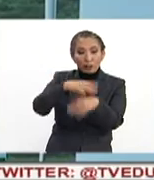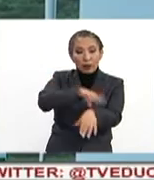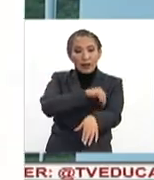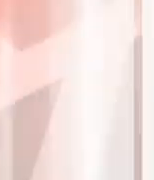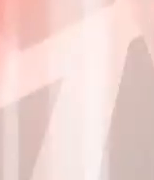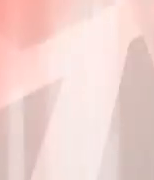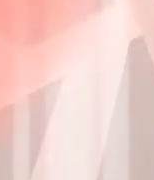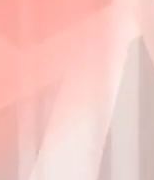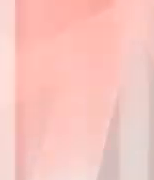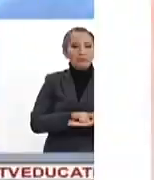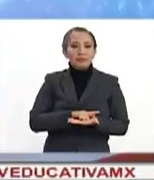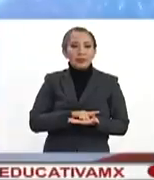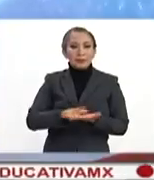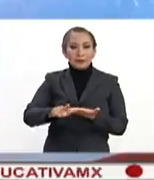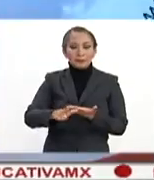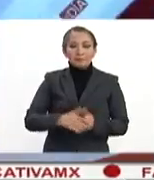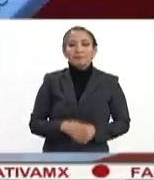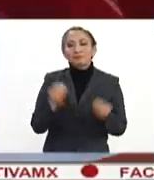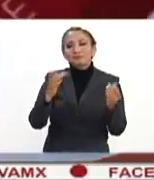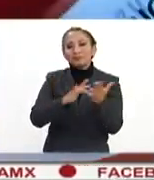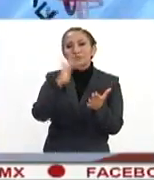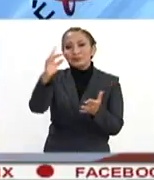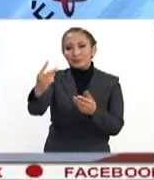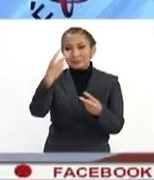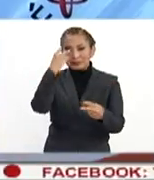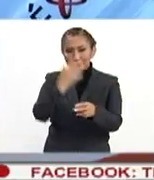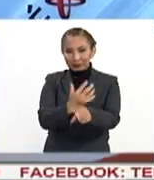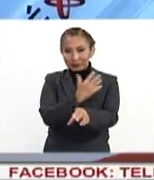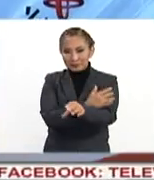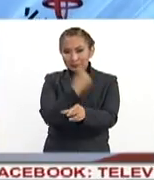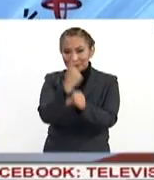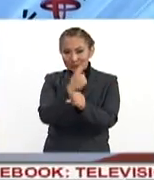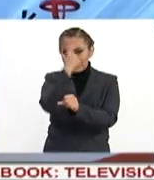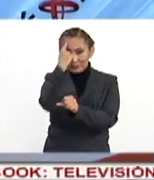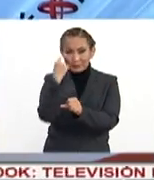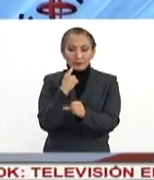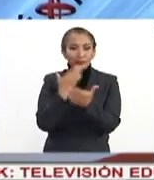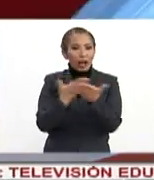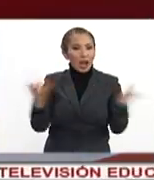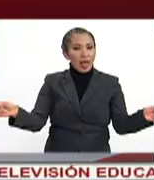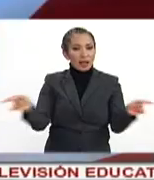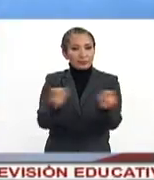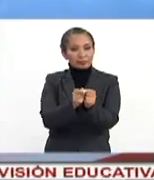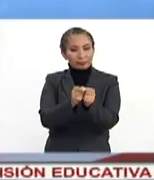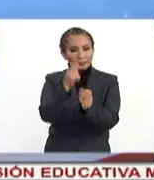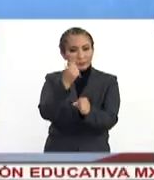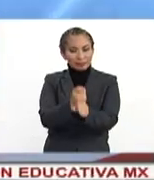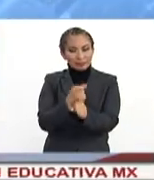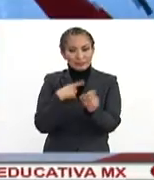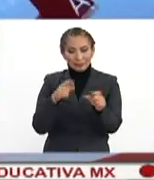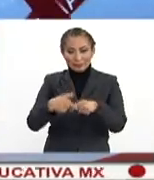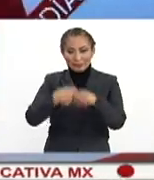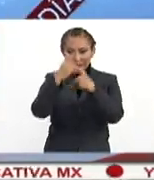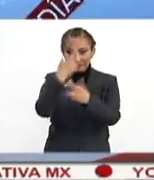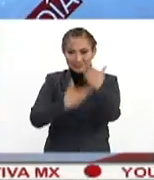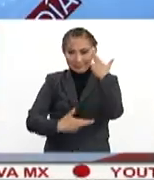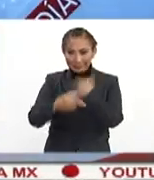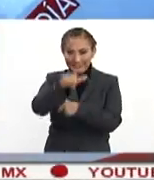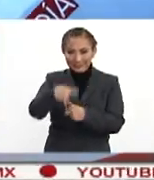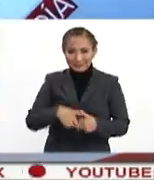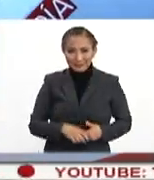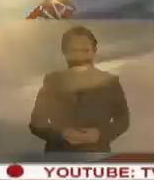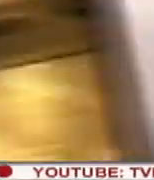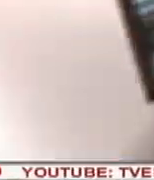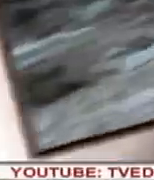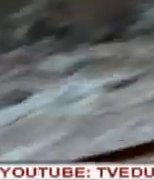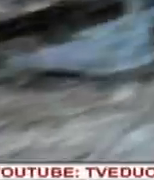potenciales. Muchas gracias a quienes nos acompañaron en esta primera media hora. Nosotros vamos a nuestro primer resumen, un corte y regresamos.